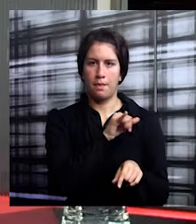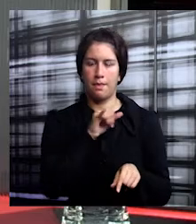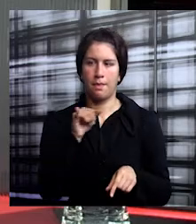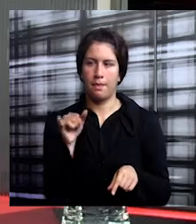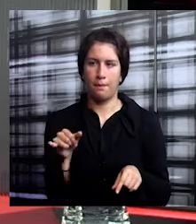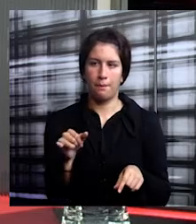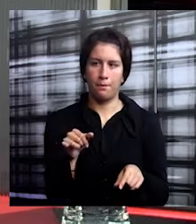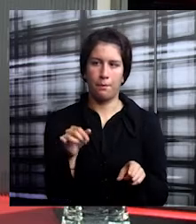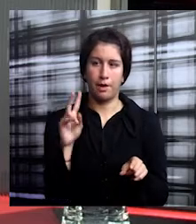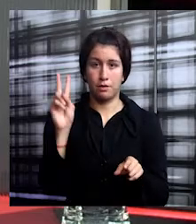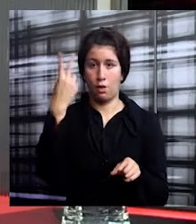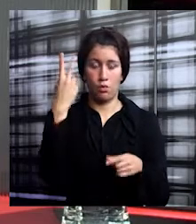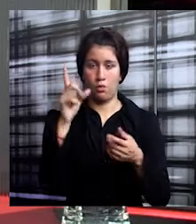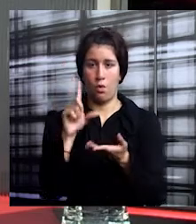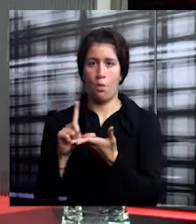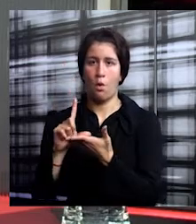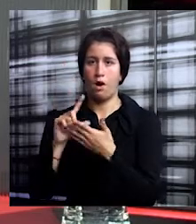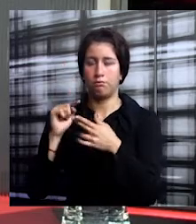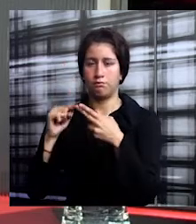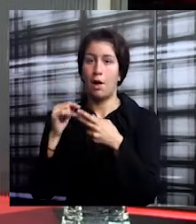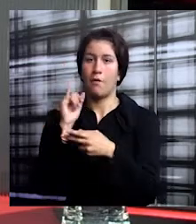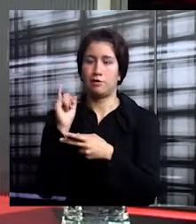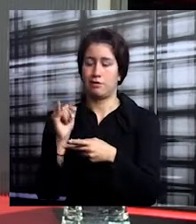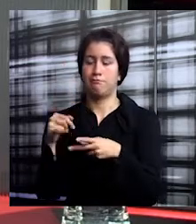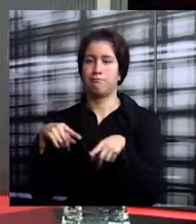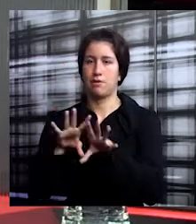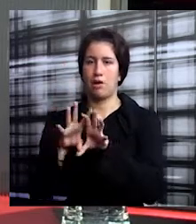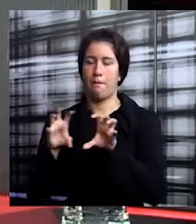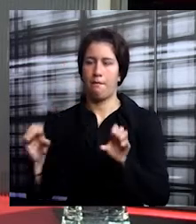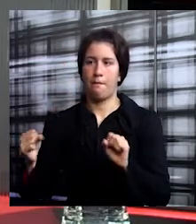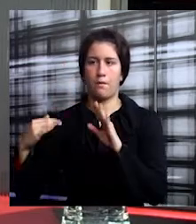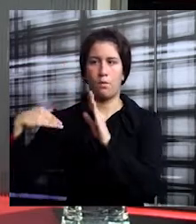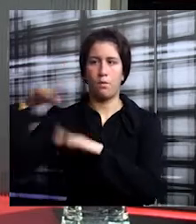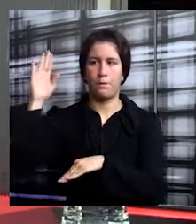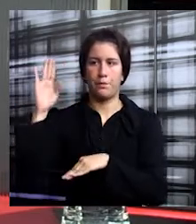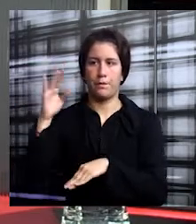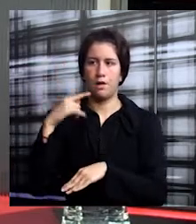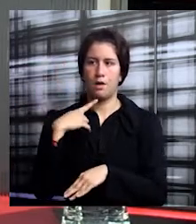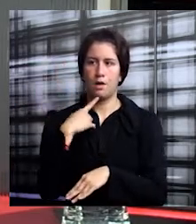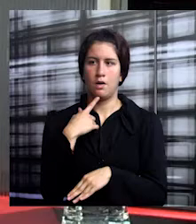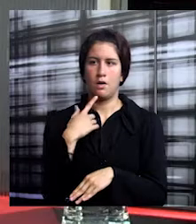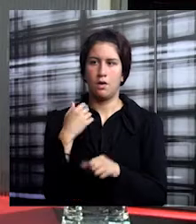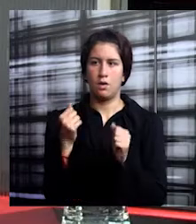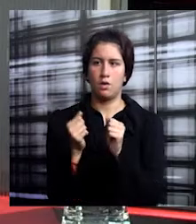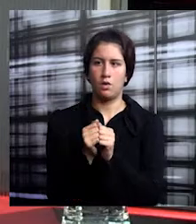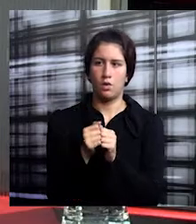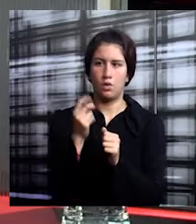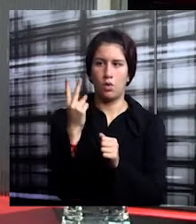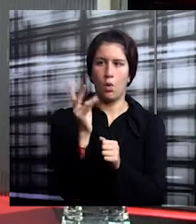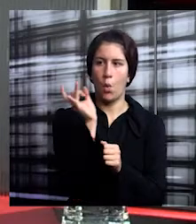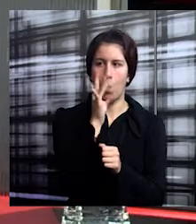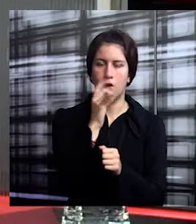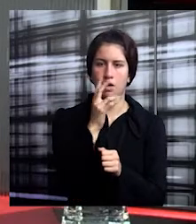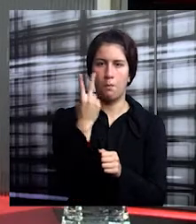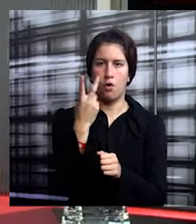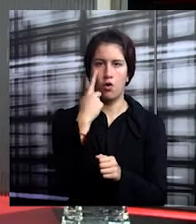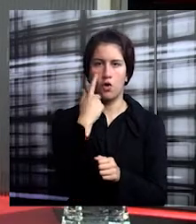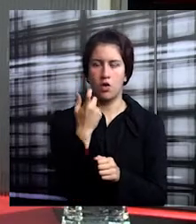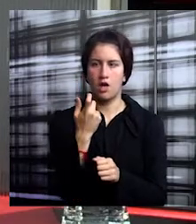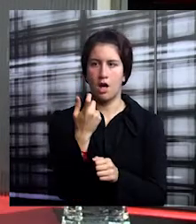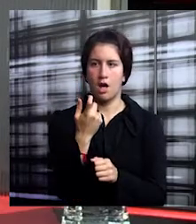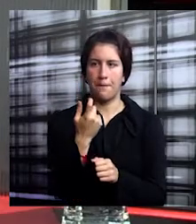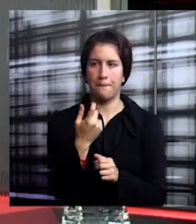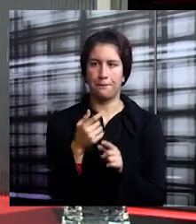dicho Jorge Abbott estos últimos 2 días, y también algunos fiscales especializados, en el sentido que las